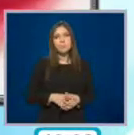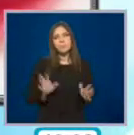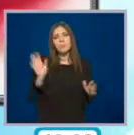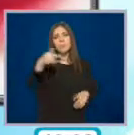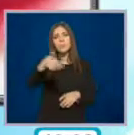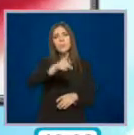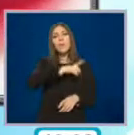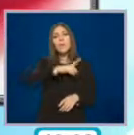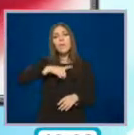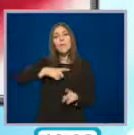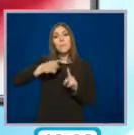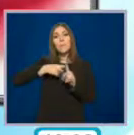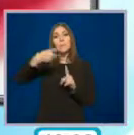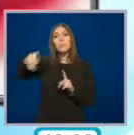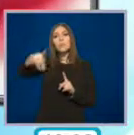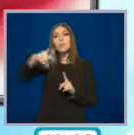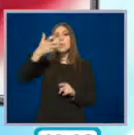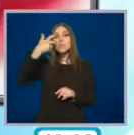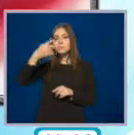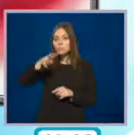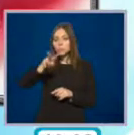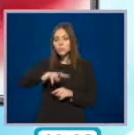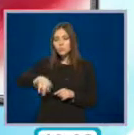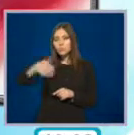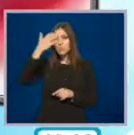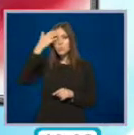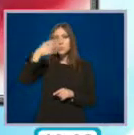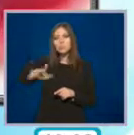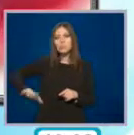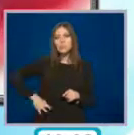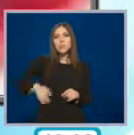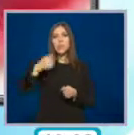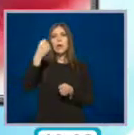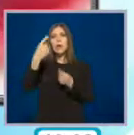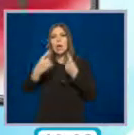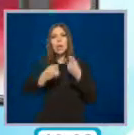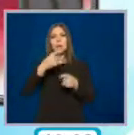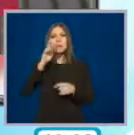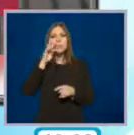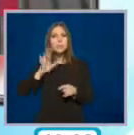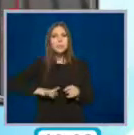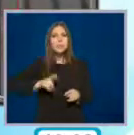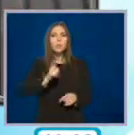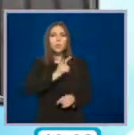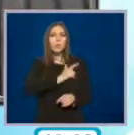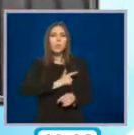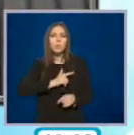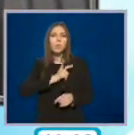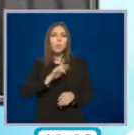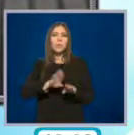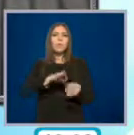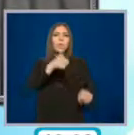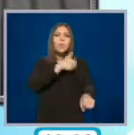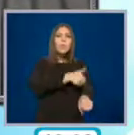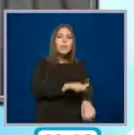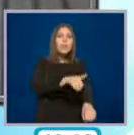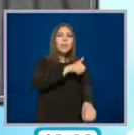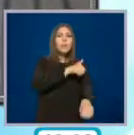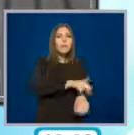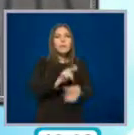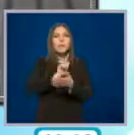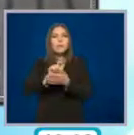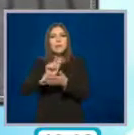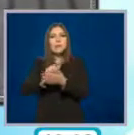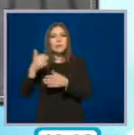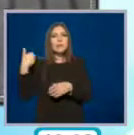gato, ¿no? Hay algunos que... Hay ciertas conductas que les gusta hacer, por ejemplo, se empiezan a acicalar y como que entran en un